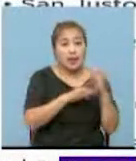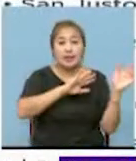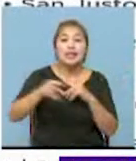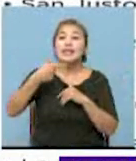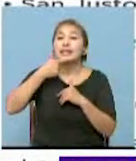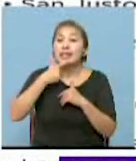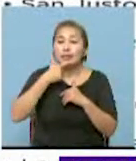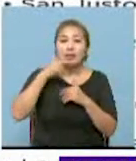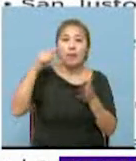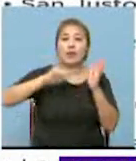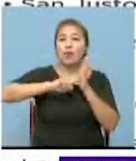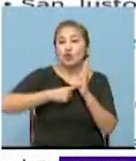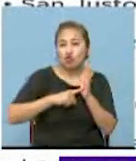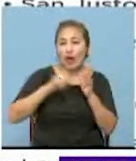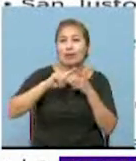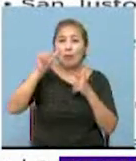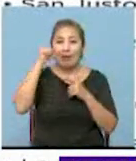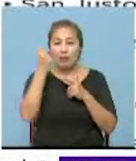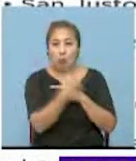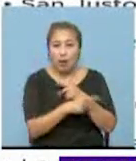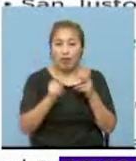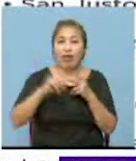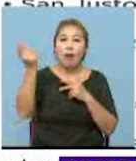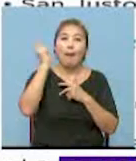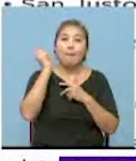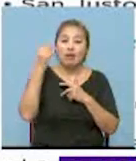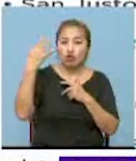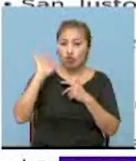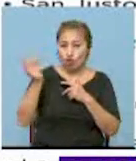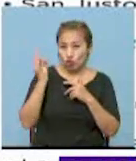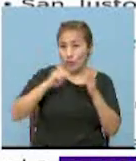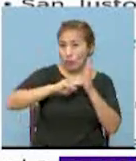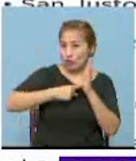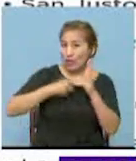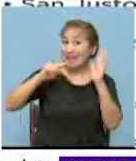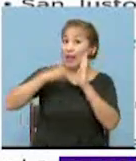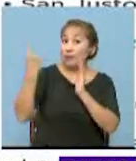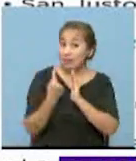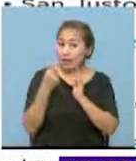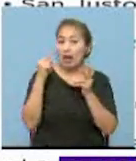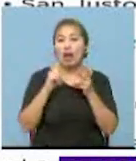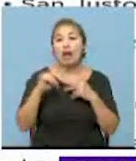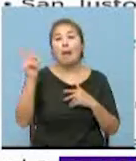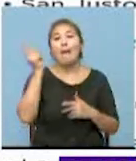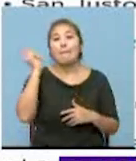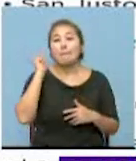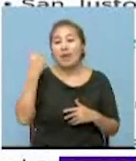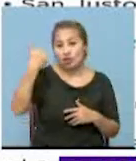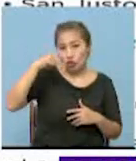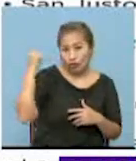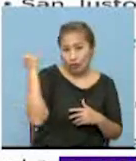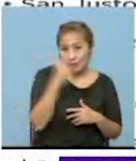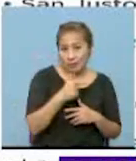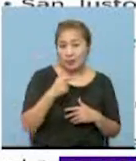Bahía Blanca, Chivilcoy, Junín, Mar del Plata, en el mes de octubre Capital Federal, San Justo, en el mes de